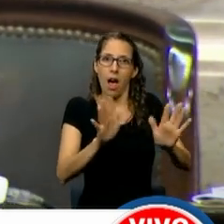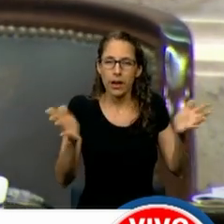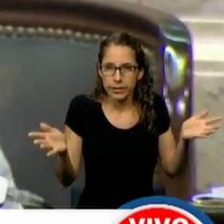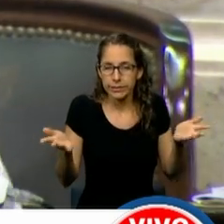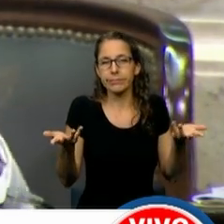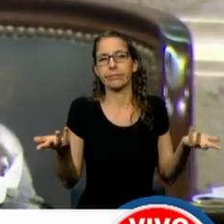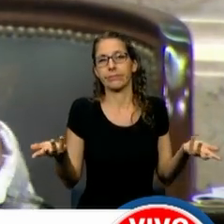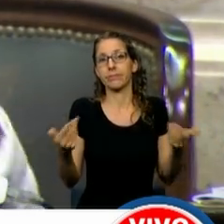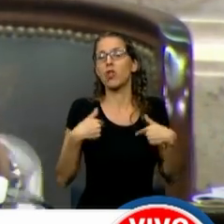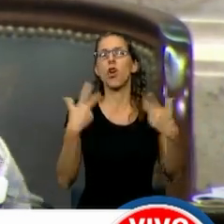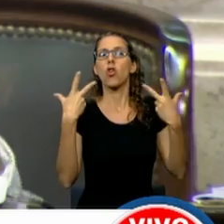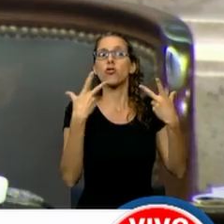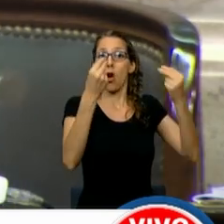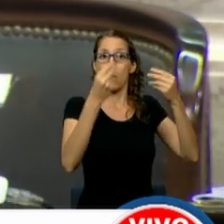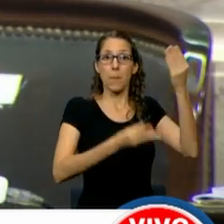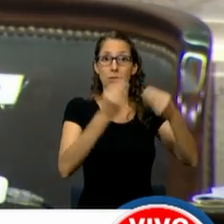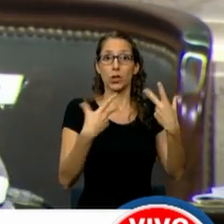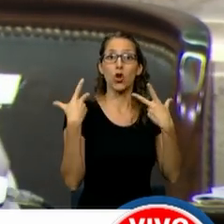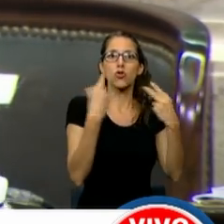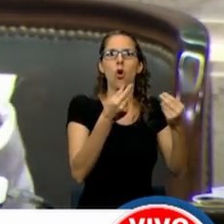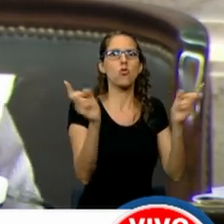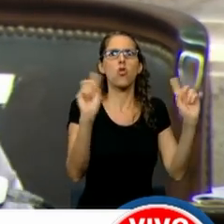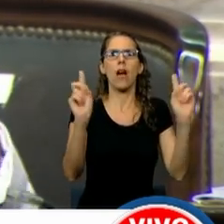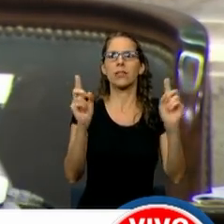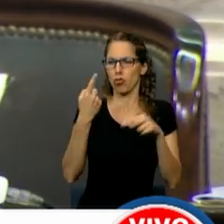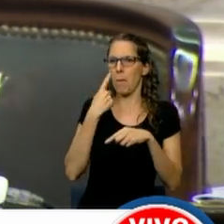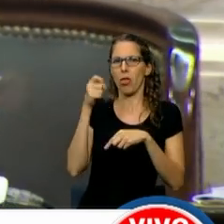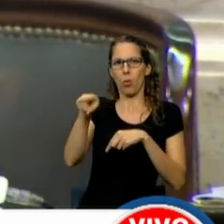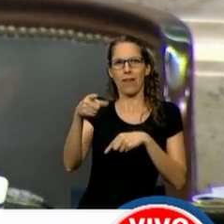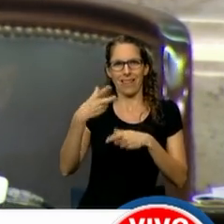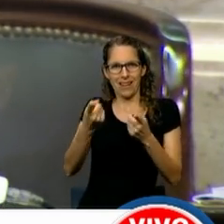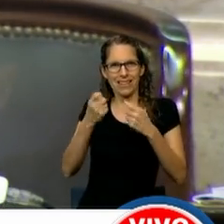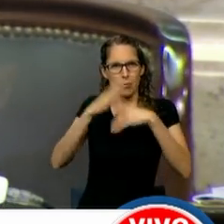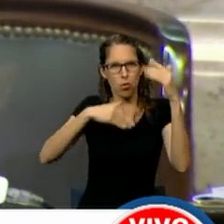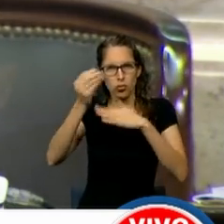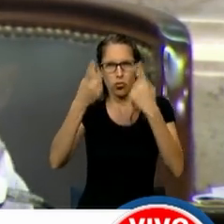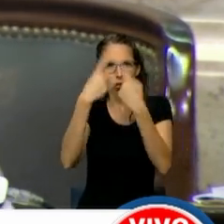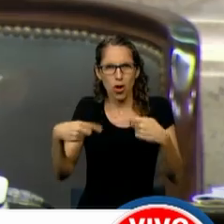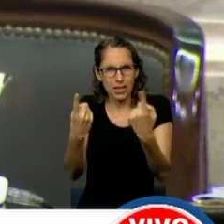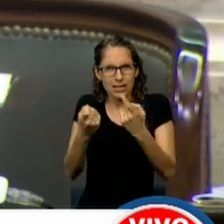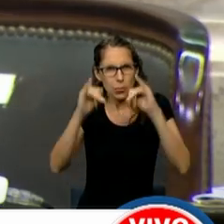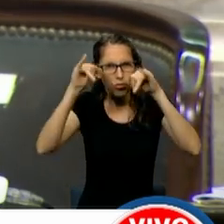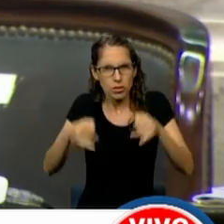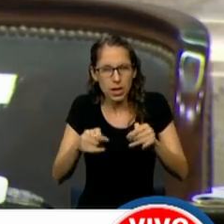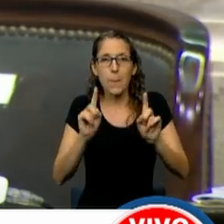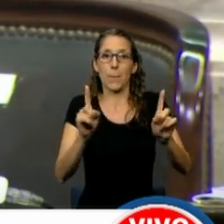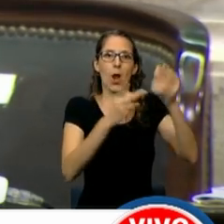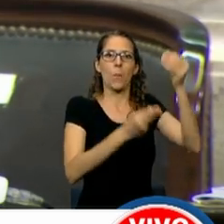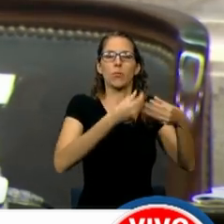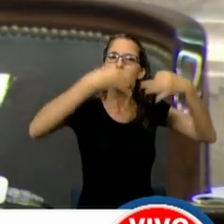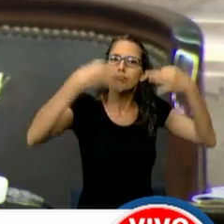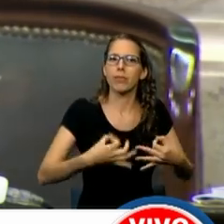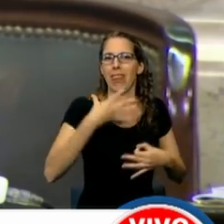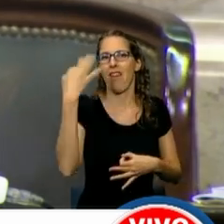un presupuesto no es negar la necesidad de obras públicas por supuesto que defendemos la necesidad de obras públicas pero bajo un presupuesto real